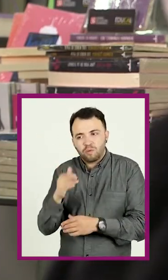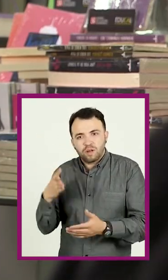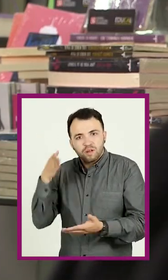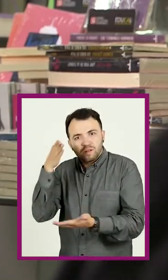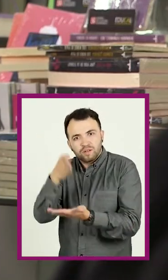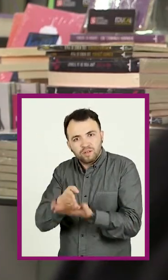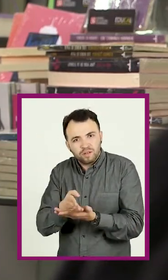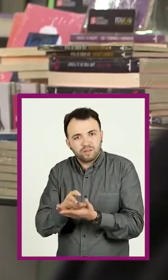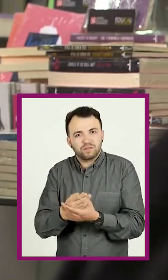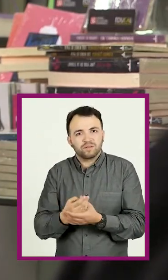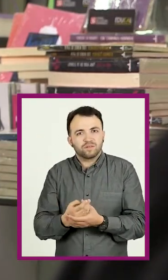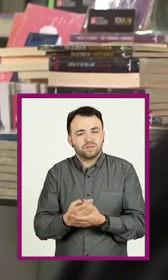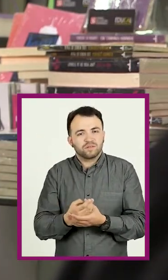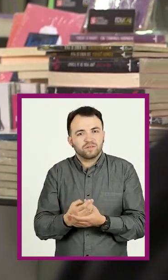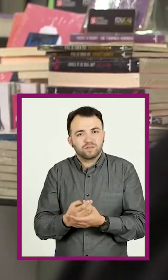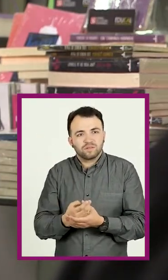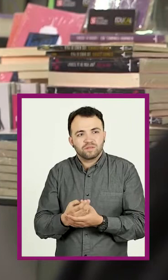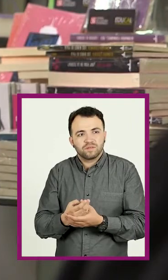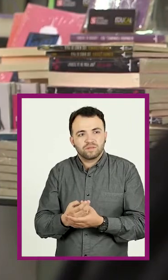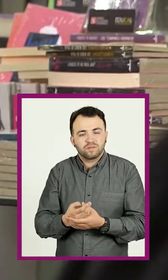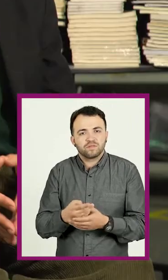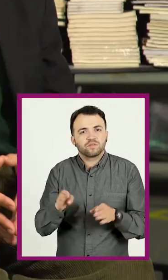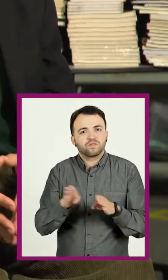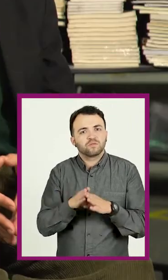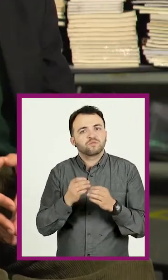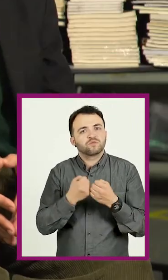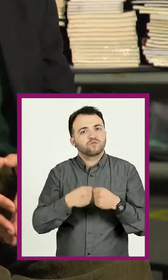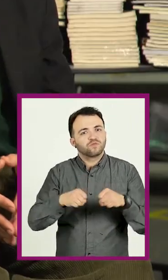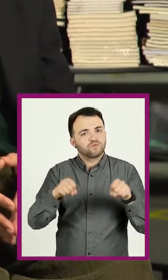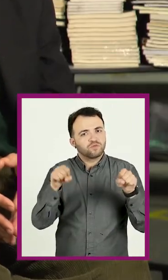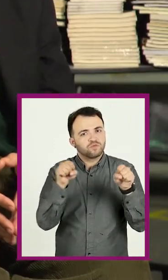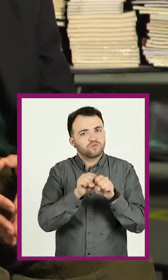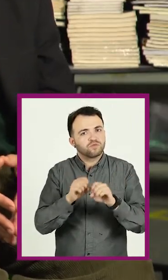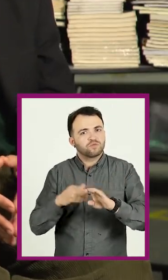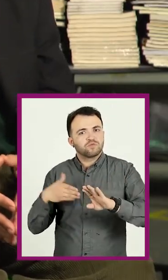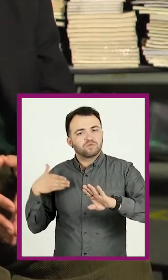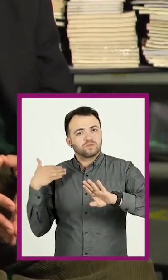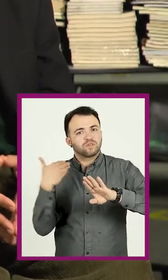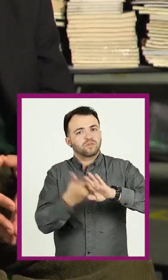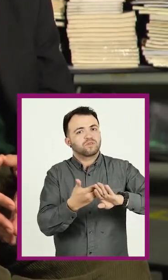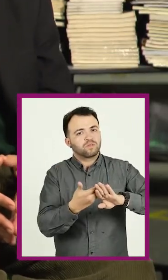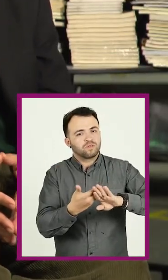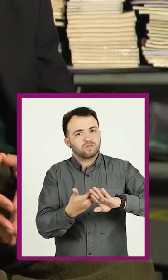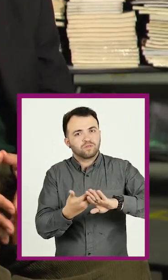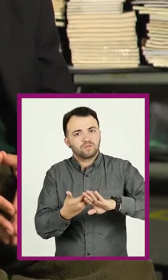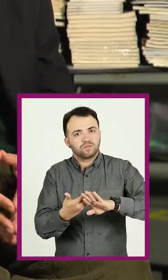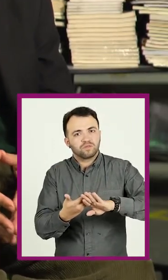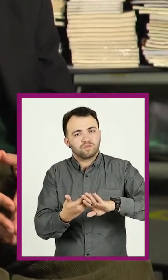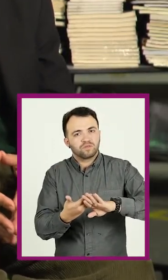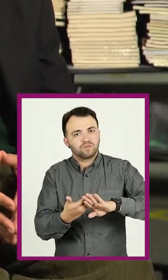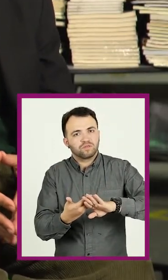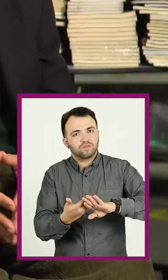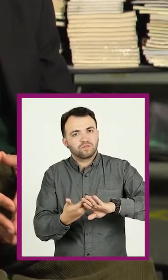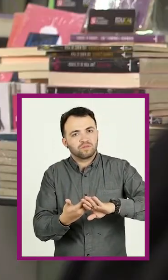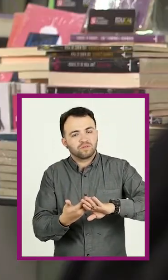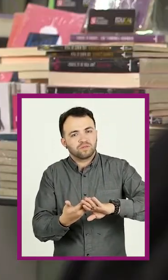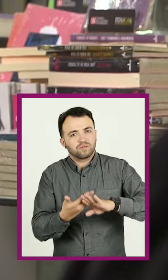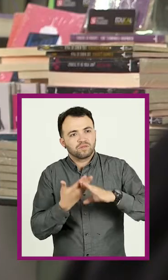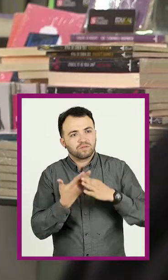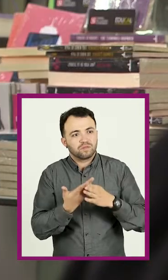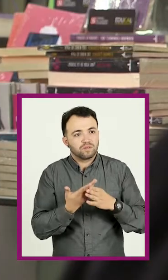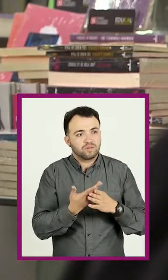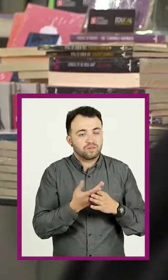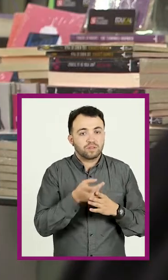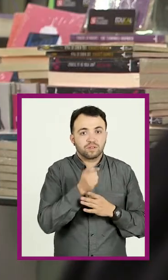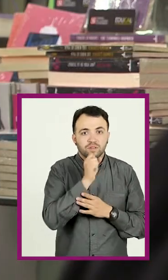porfiriata, del porfiriato, se asocian contra el sueño transformador. Y los capitales de la época, ¿no? Pero también